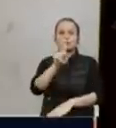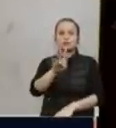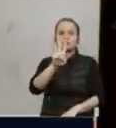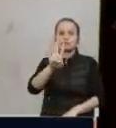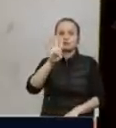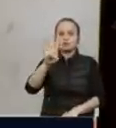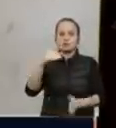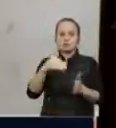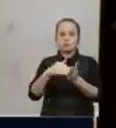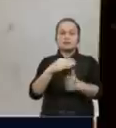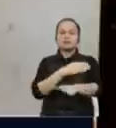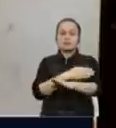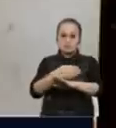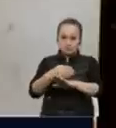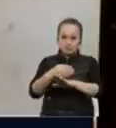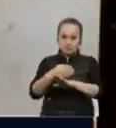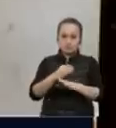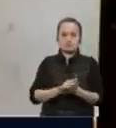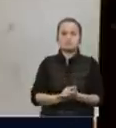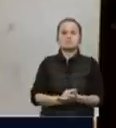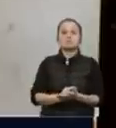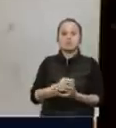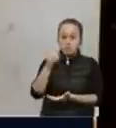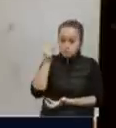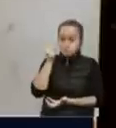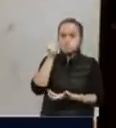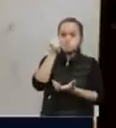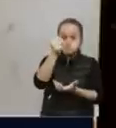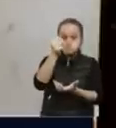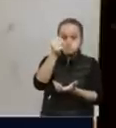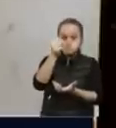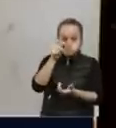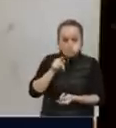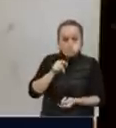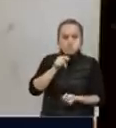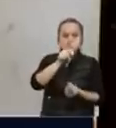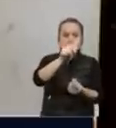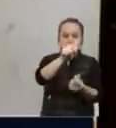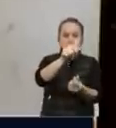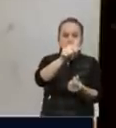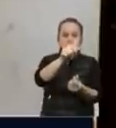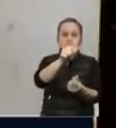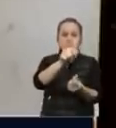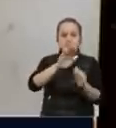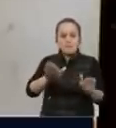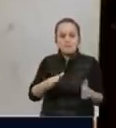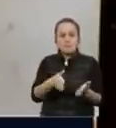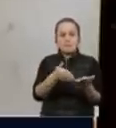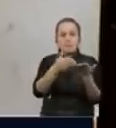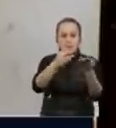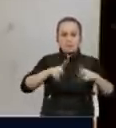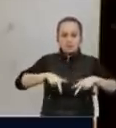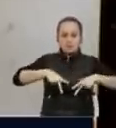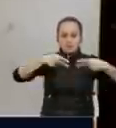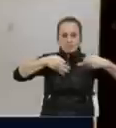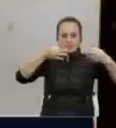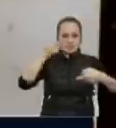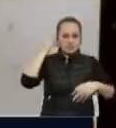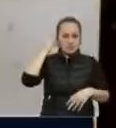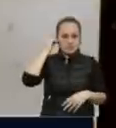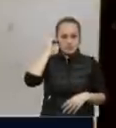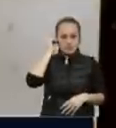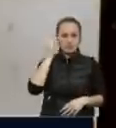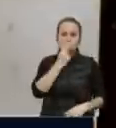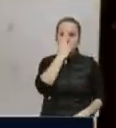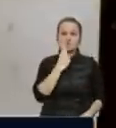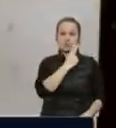1.244.000 millones. Y de esos, una buena parte para el bienestar, en lo que estamos comprometidos